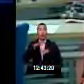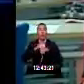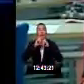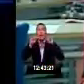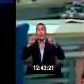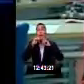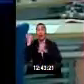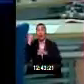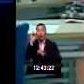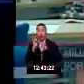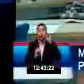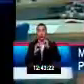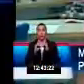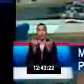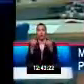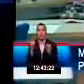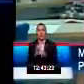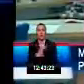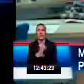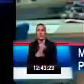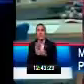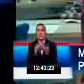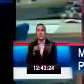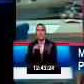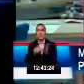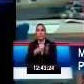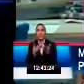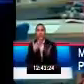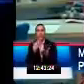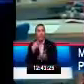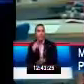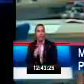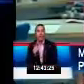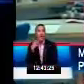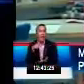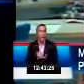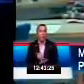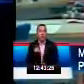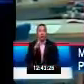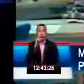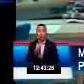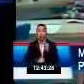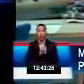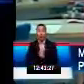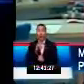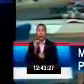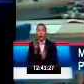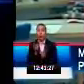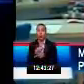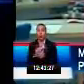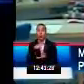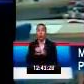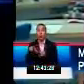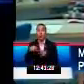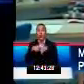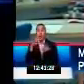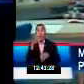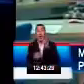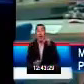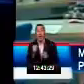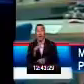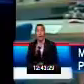por las protestas de octubre, se hacen cálculos de lo que eso representa. Por ejemplo, un año de no producción en el